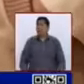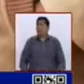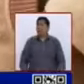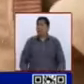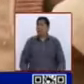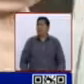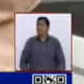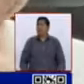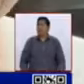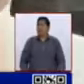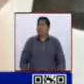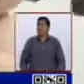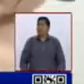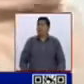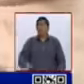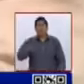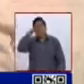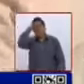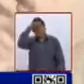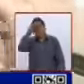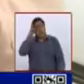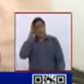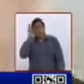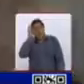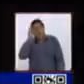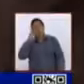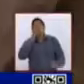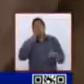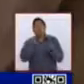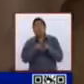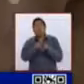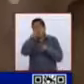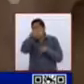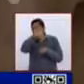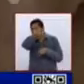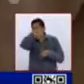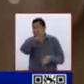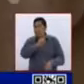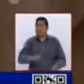Un Ipsum guindo con una virgencita atrás, esa es su hermana.